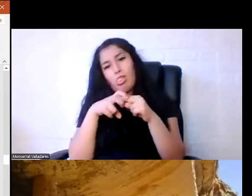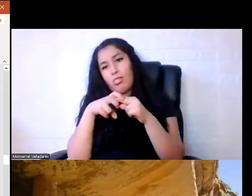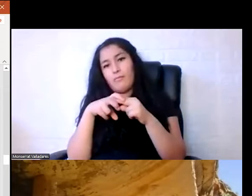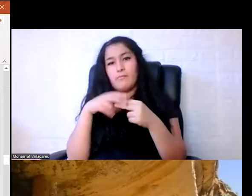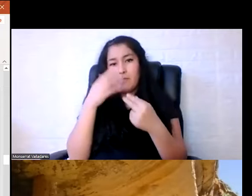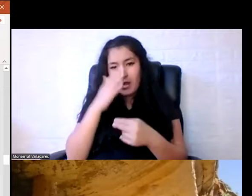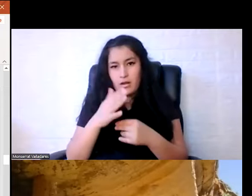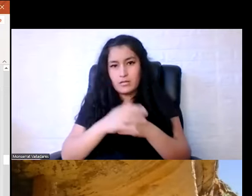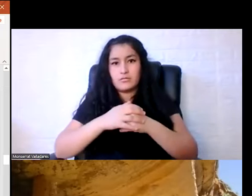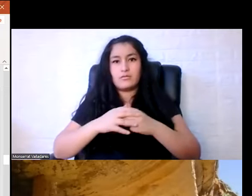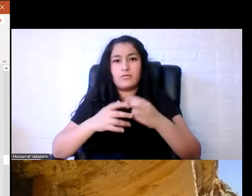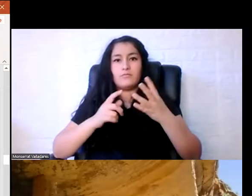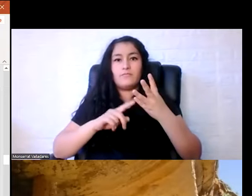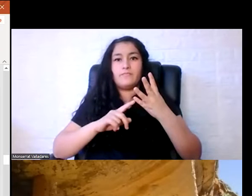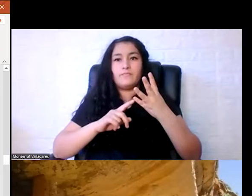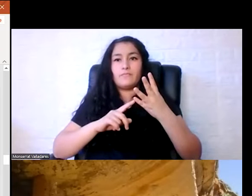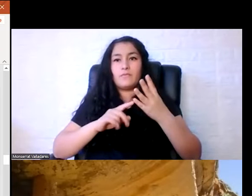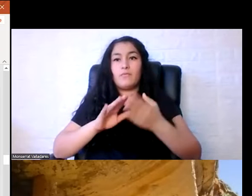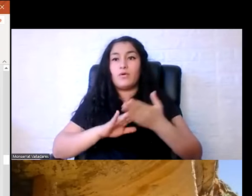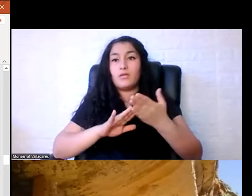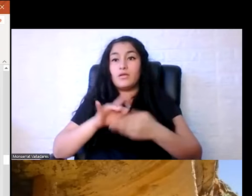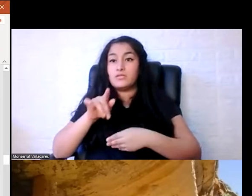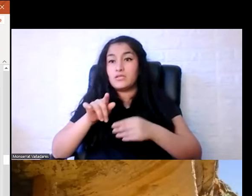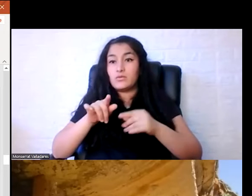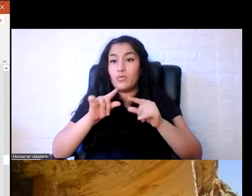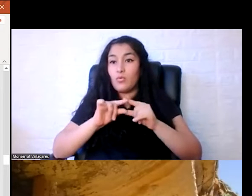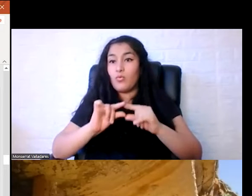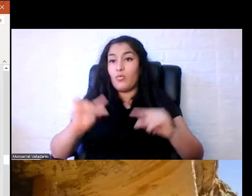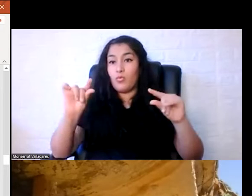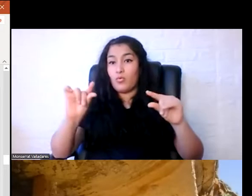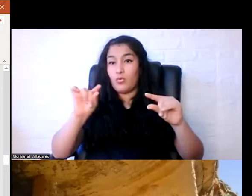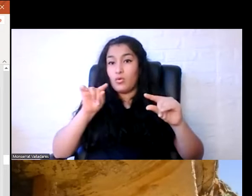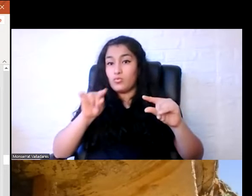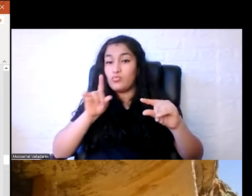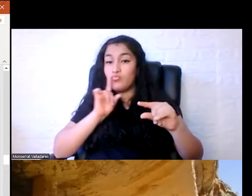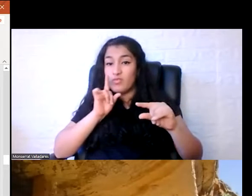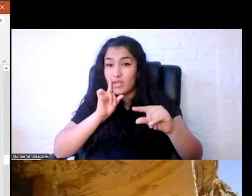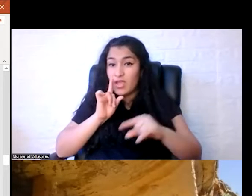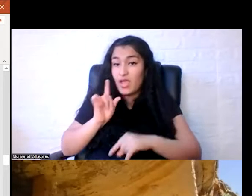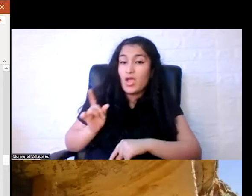de, si tienes cola de zacate no te acerques a la lumbre, o